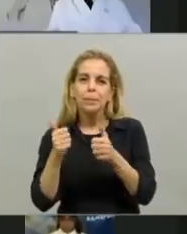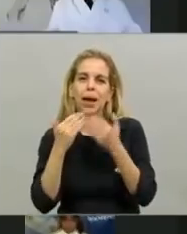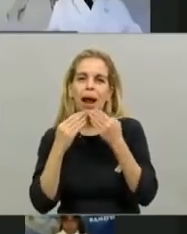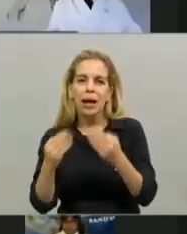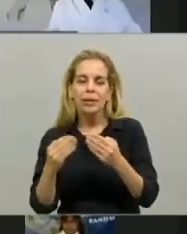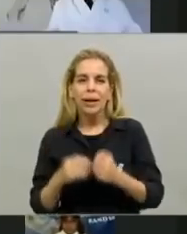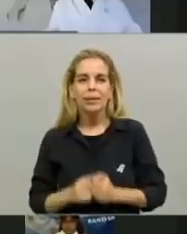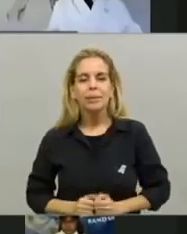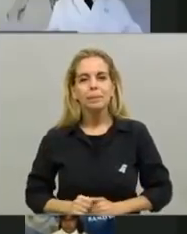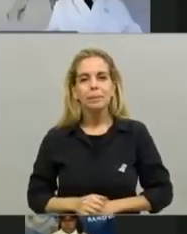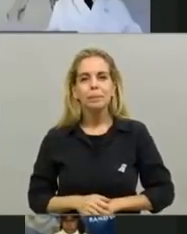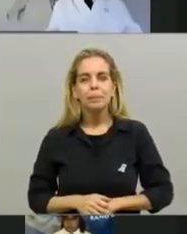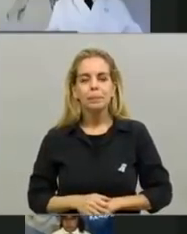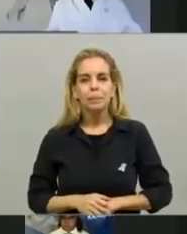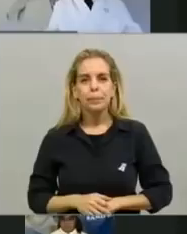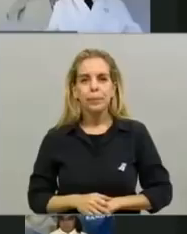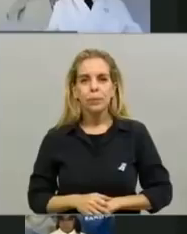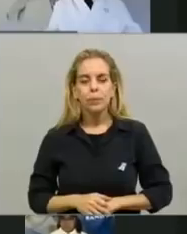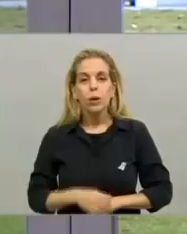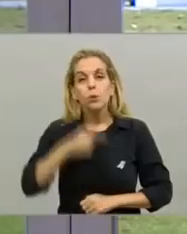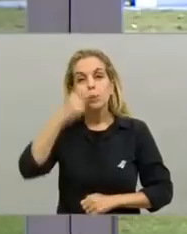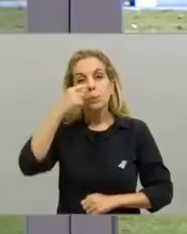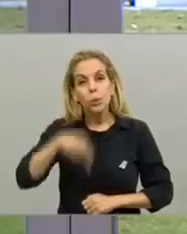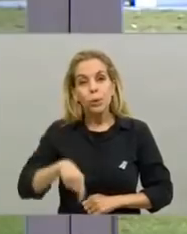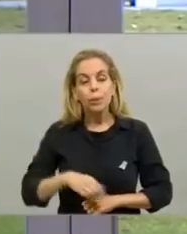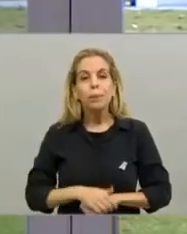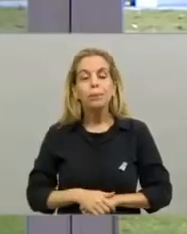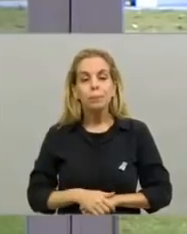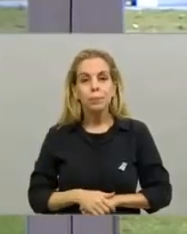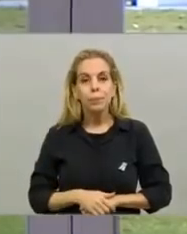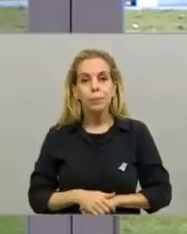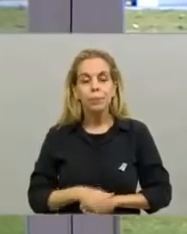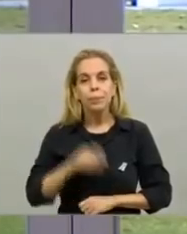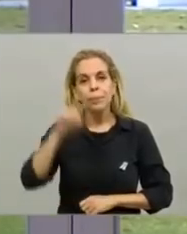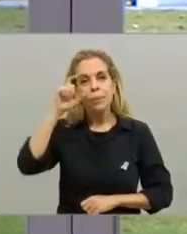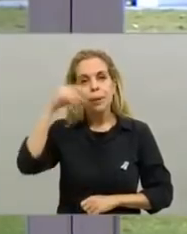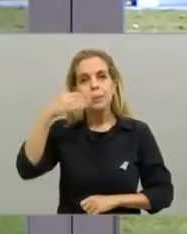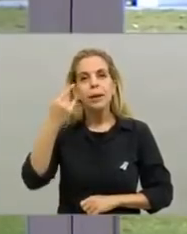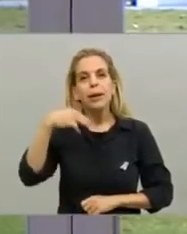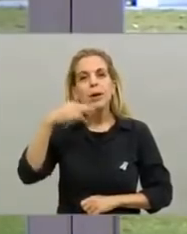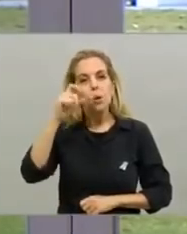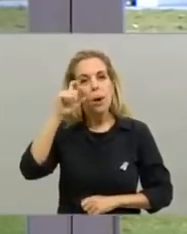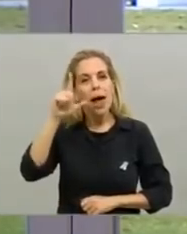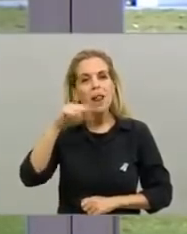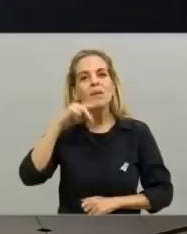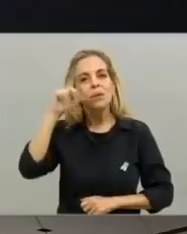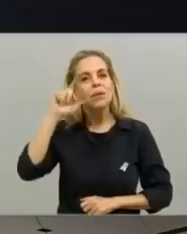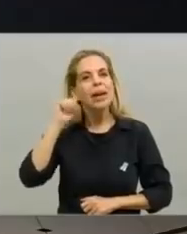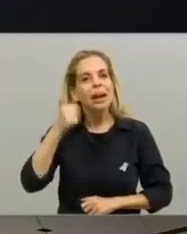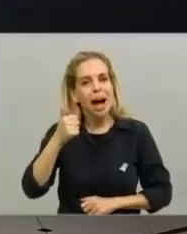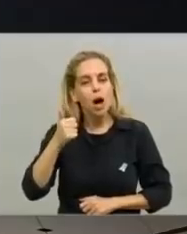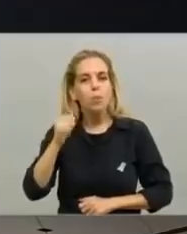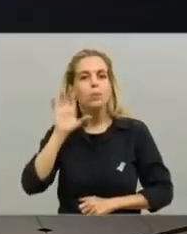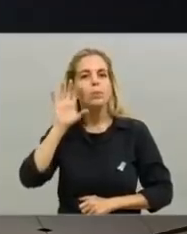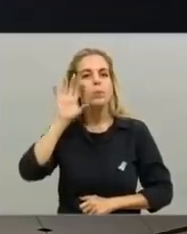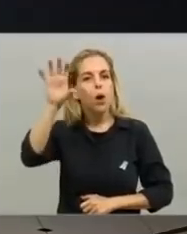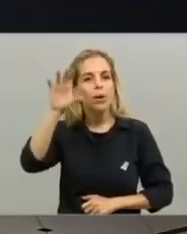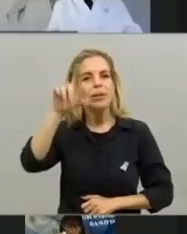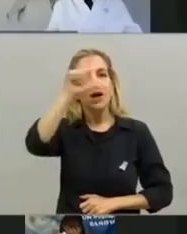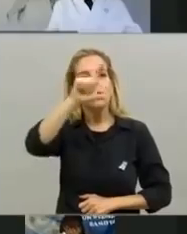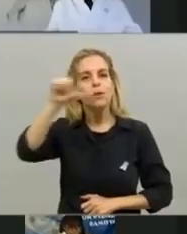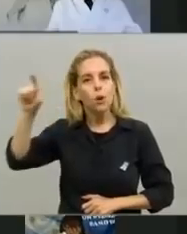Gracias, Bautista. Y finalmente, Emanuel Benjamín Vega, de la querida Formosa.